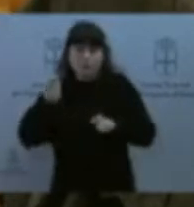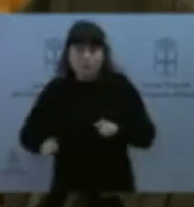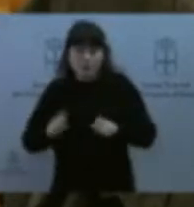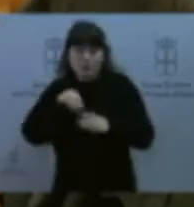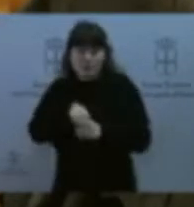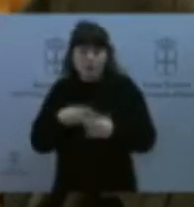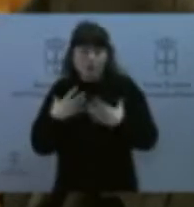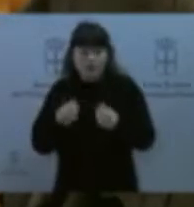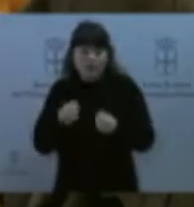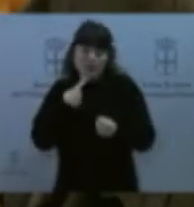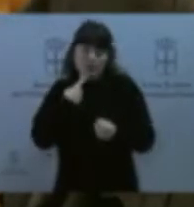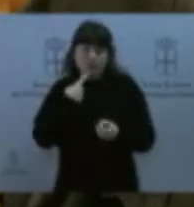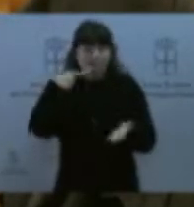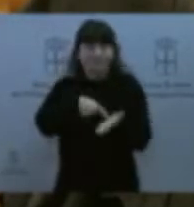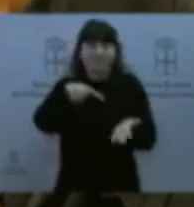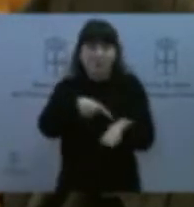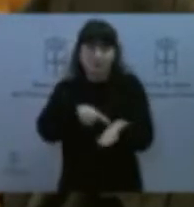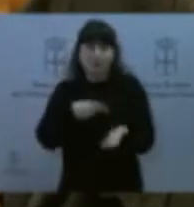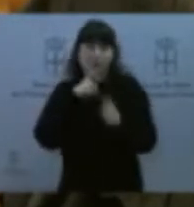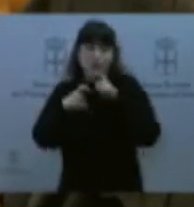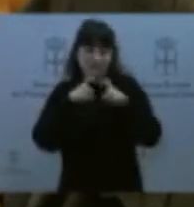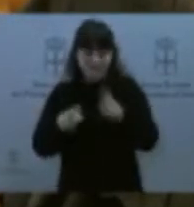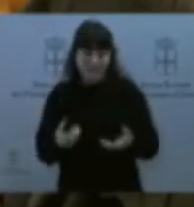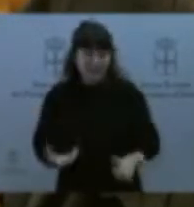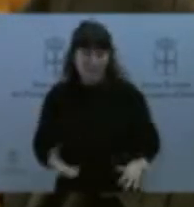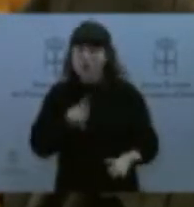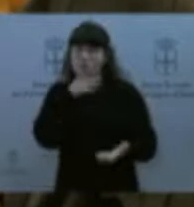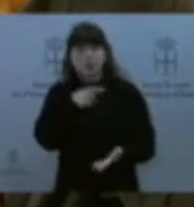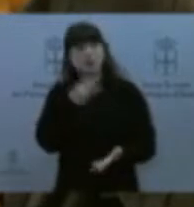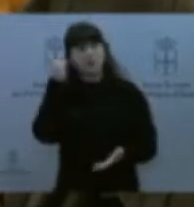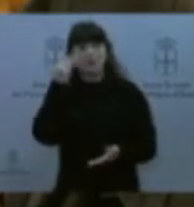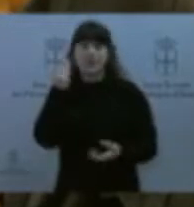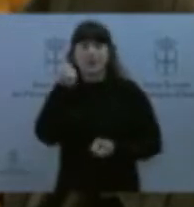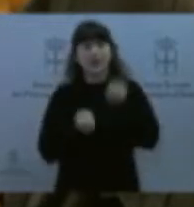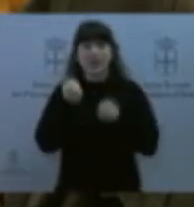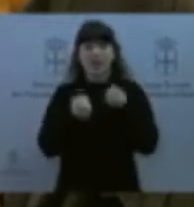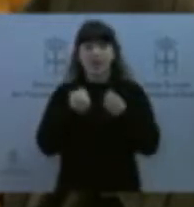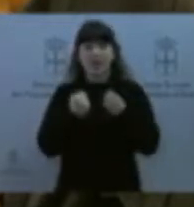que las ambulancias se tripulaban solas, ¿no?